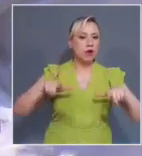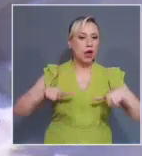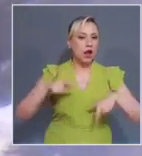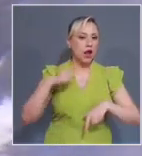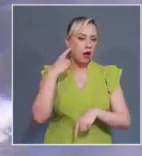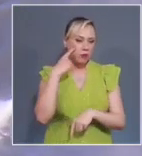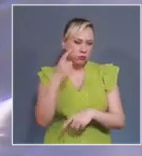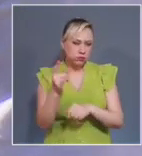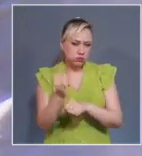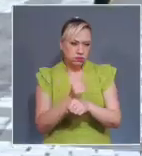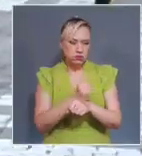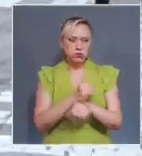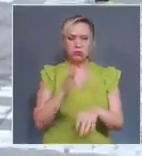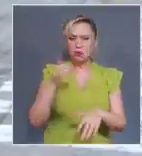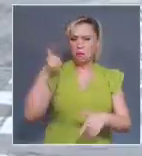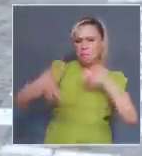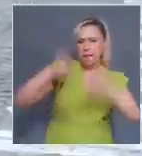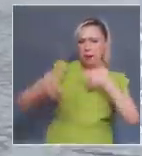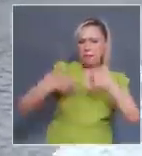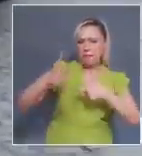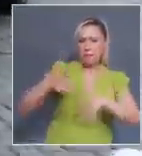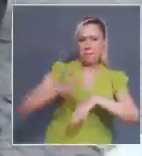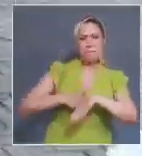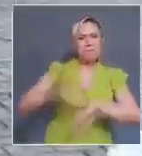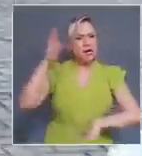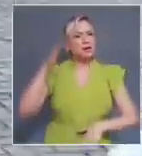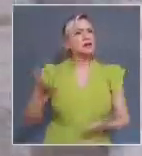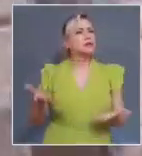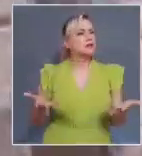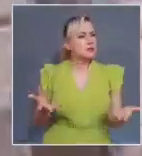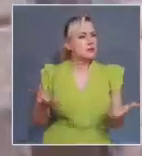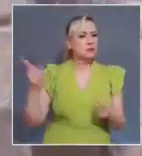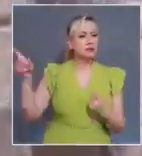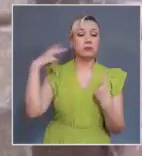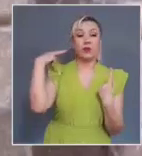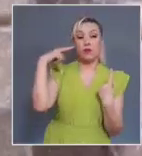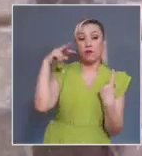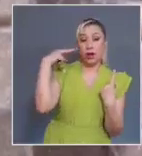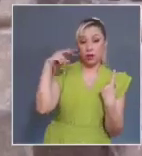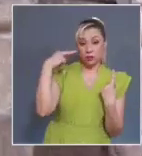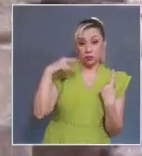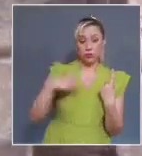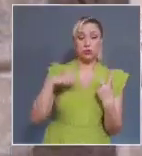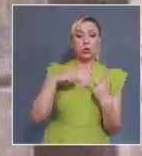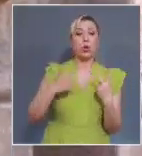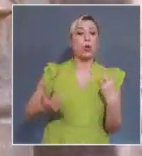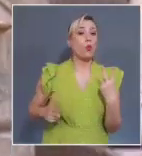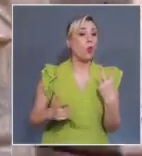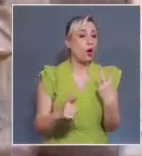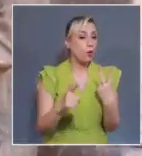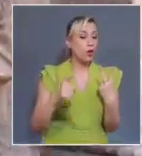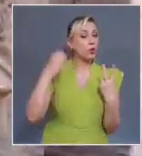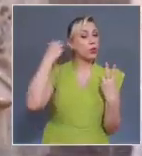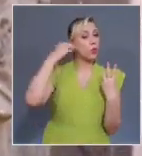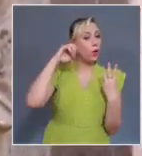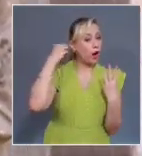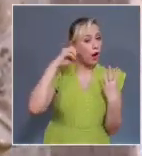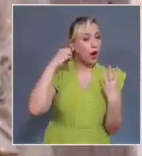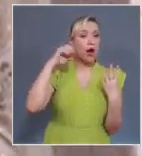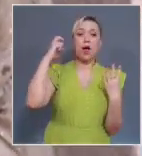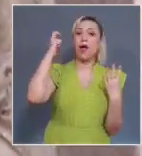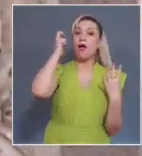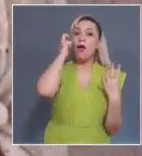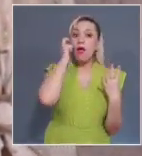con más eventos de violencia criminal electoral es Veracruz y está seguida de Guanajuato, Oaxaca y Guerrero. Las agresiones